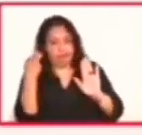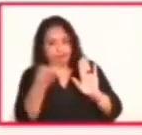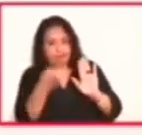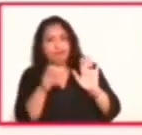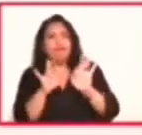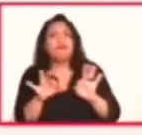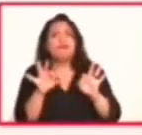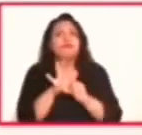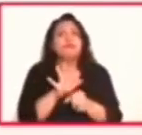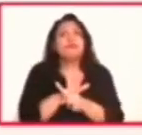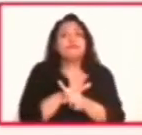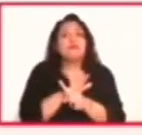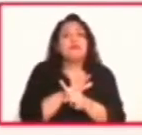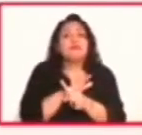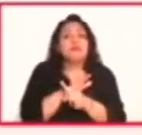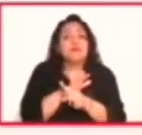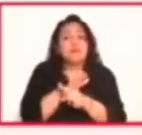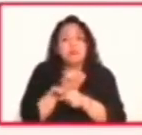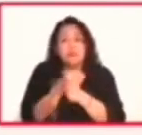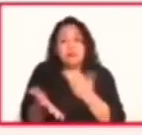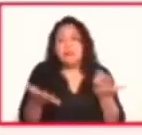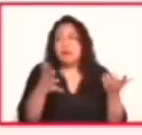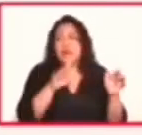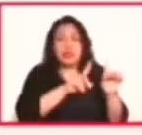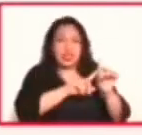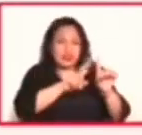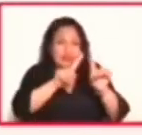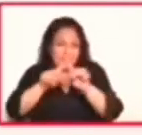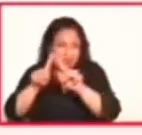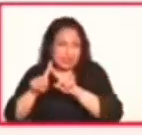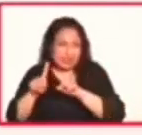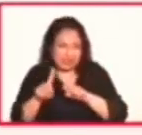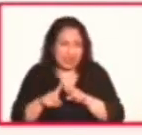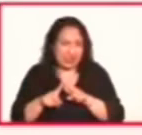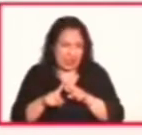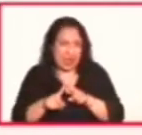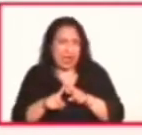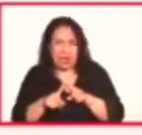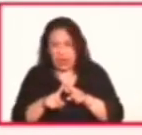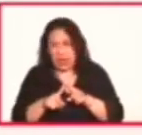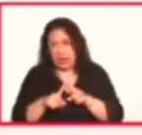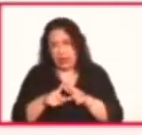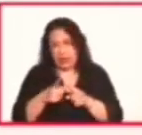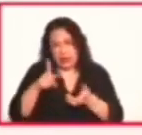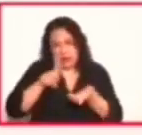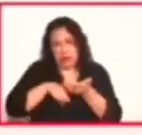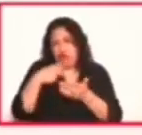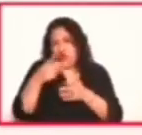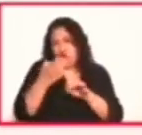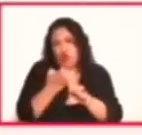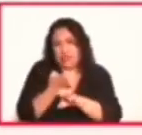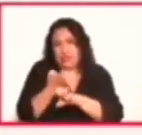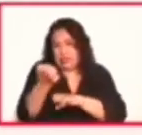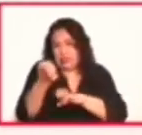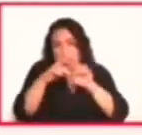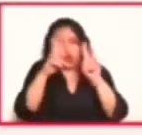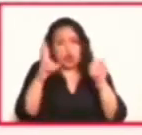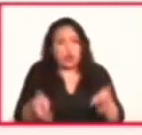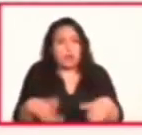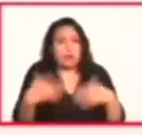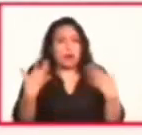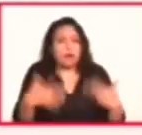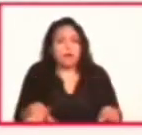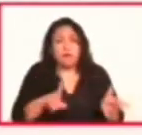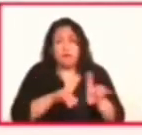relieve la diversidad, en este caso estatal, en temas de riqueza